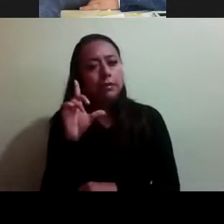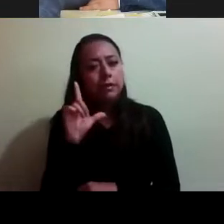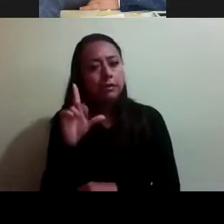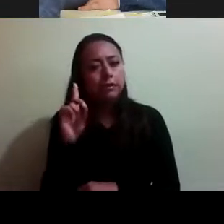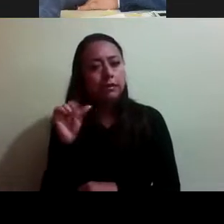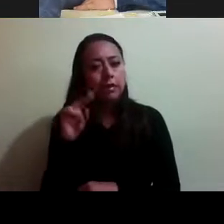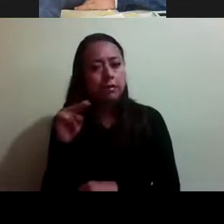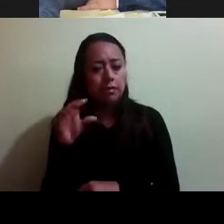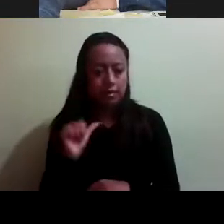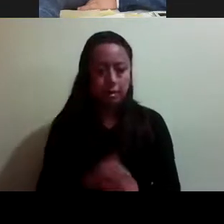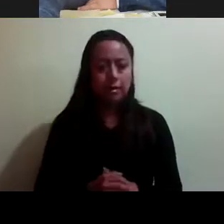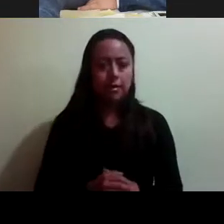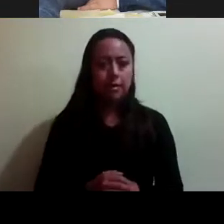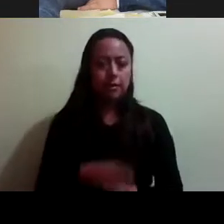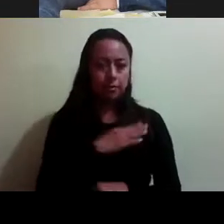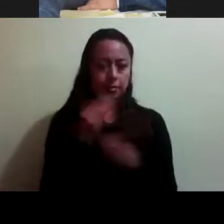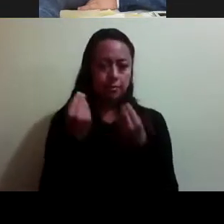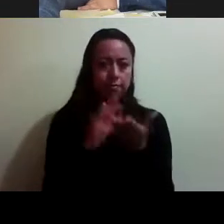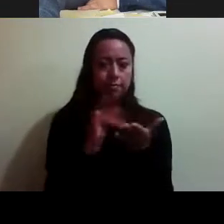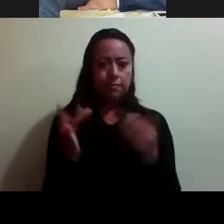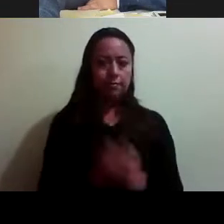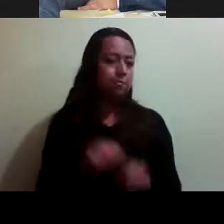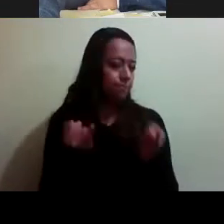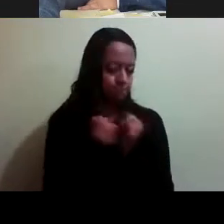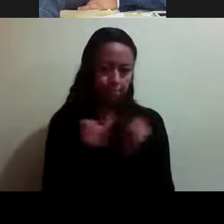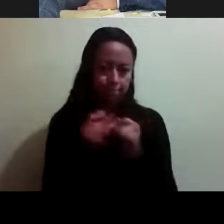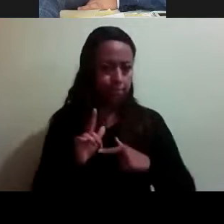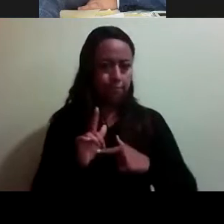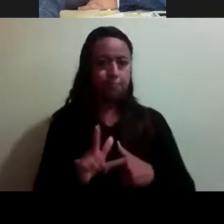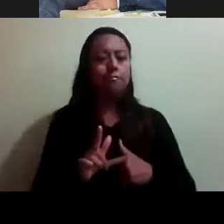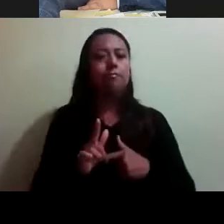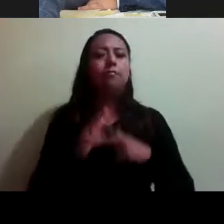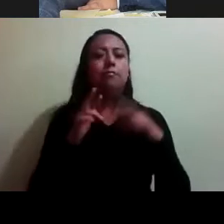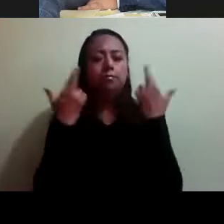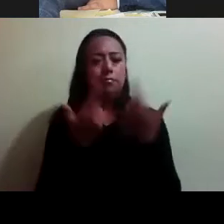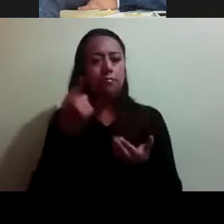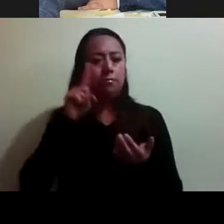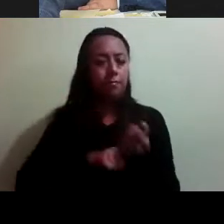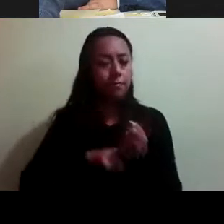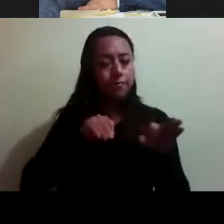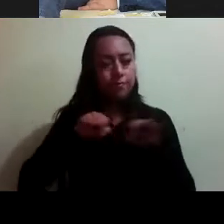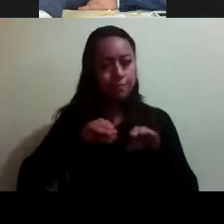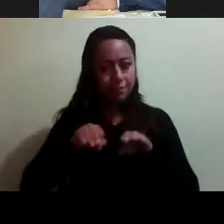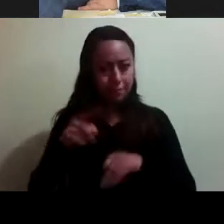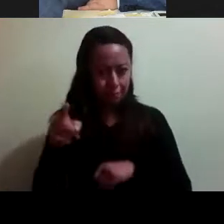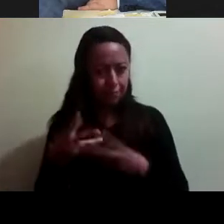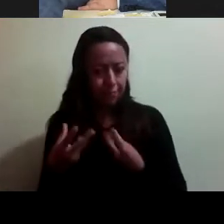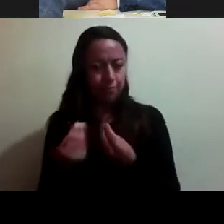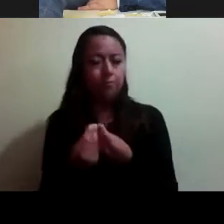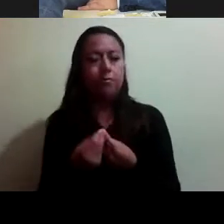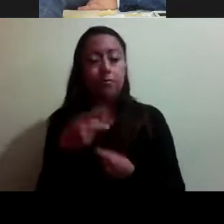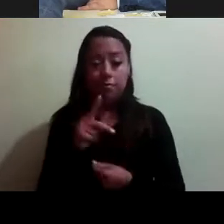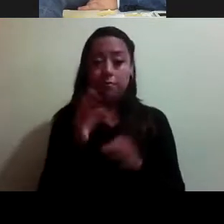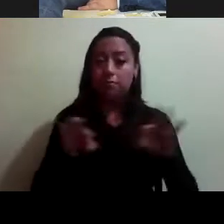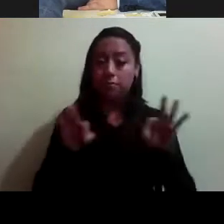mantenemos las reuniones internas de trabajo con usted, pero sí estas importantes que conozcan las y los ciudadanos que nos siguen en